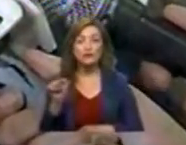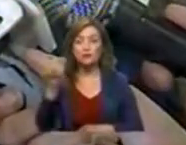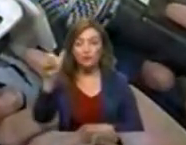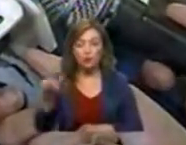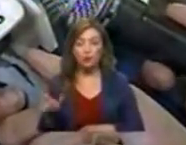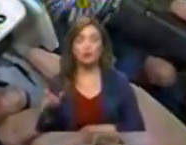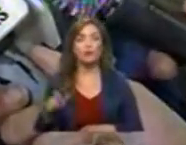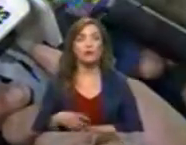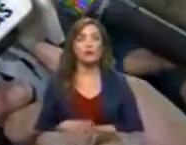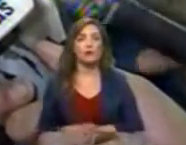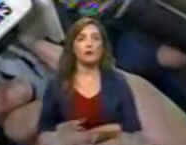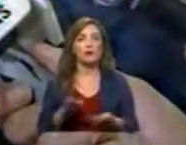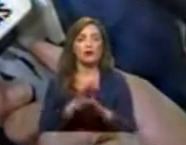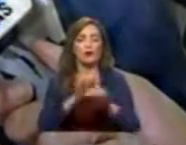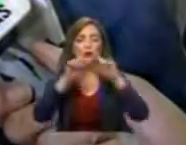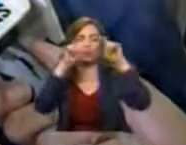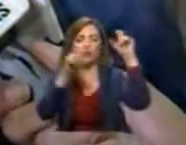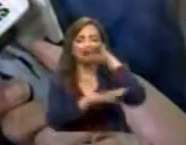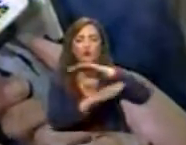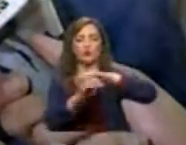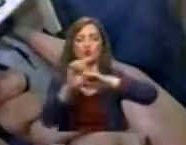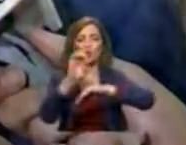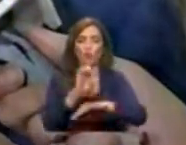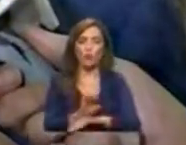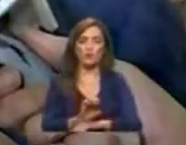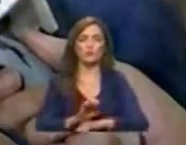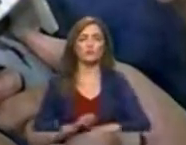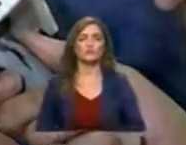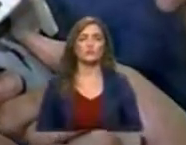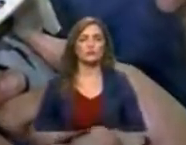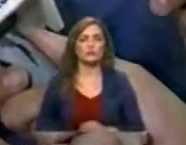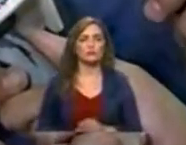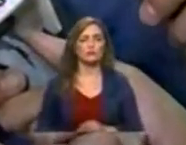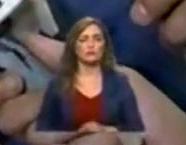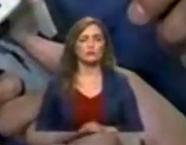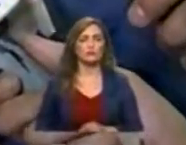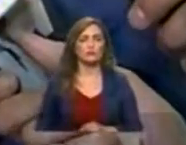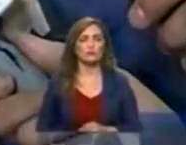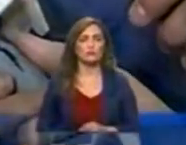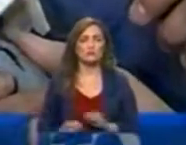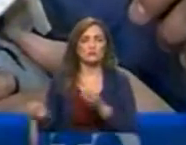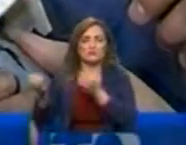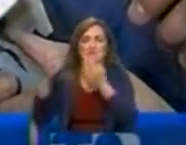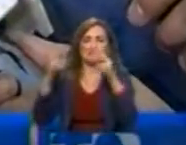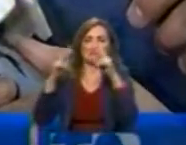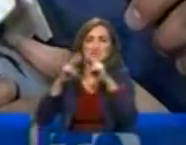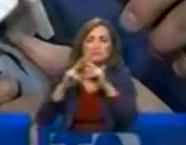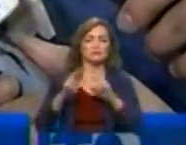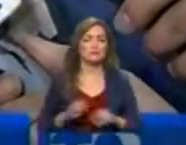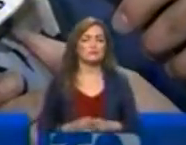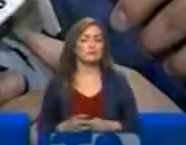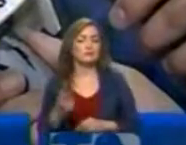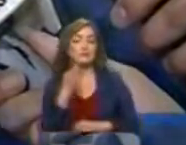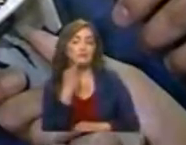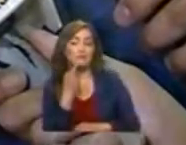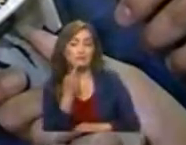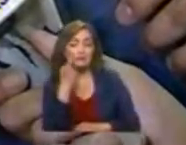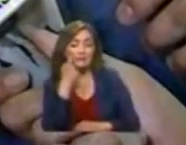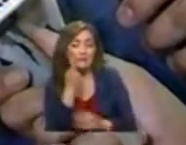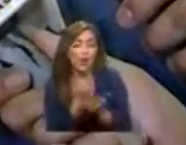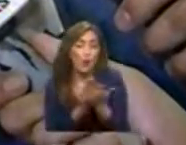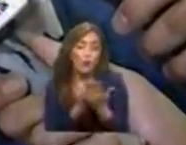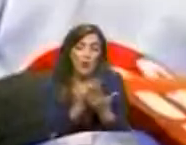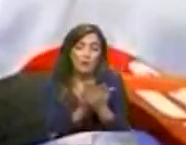menciona es funcionario de Petroecuador, al parecer, de lo que conozco por medios indirectos. Celi recalcó que de comprobarse